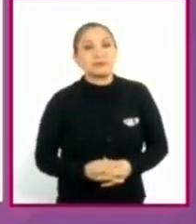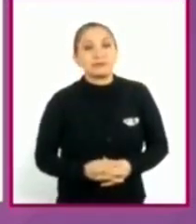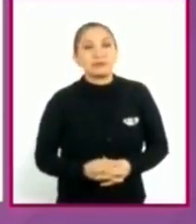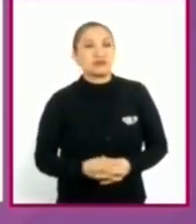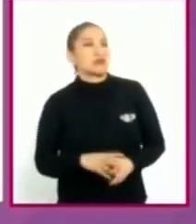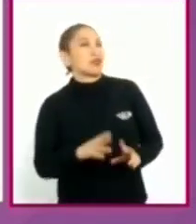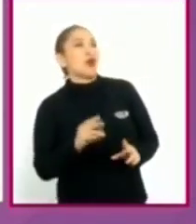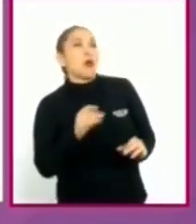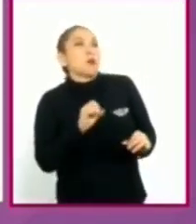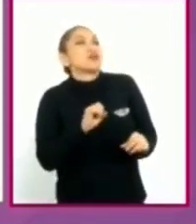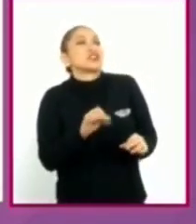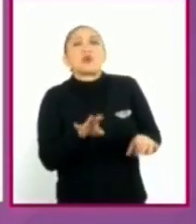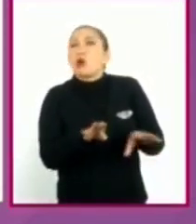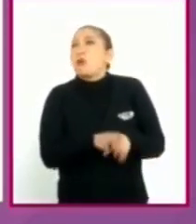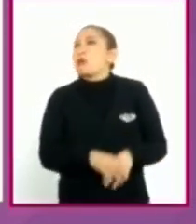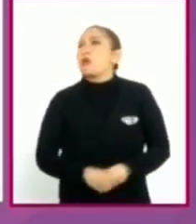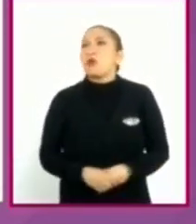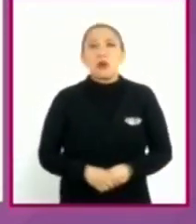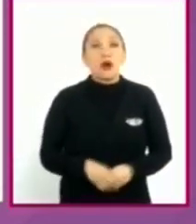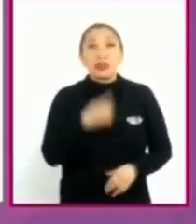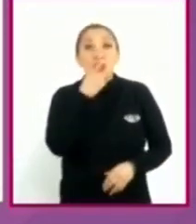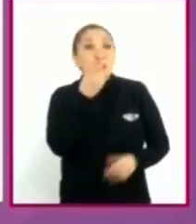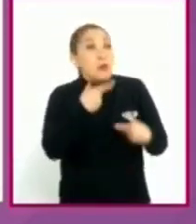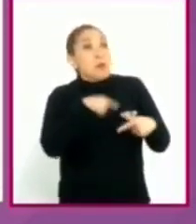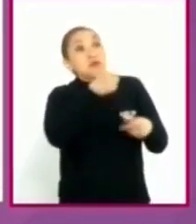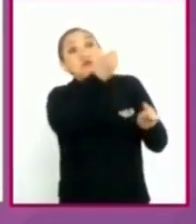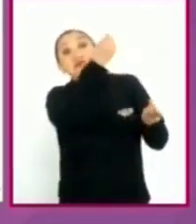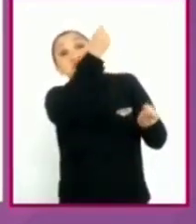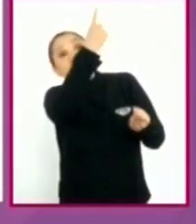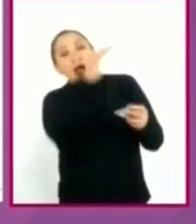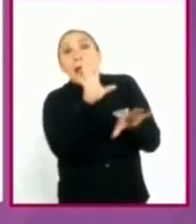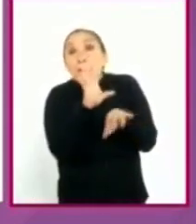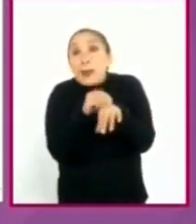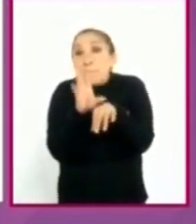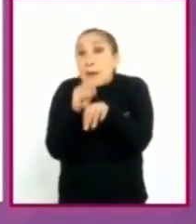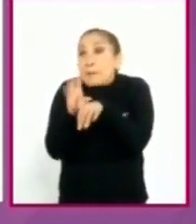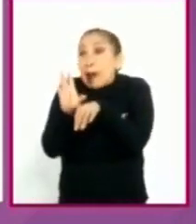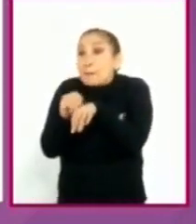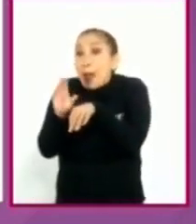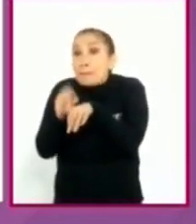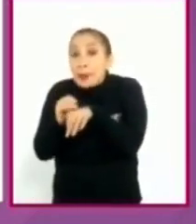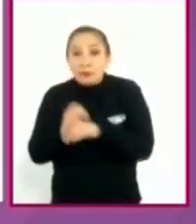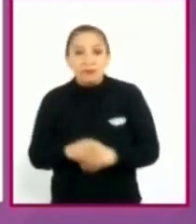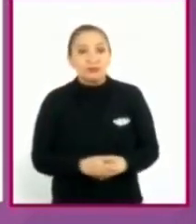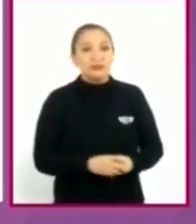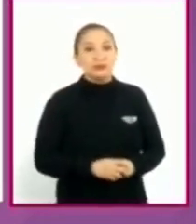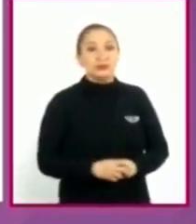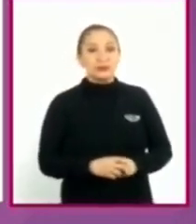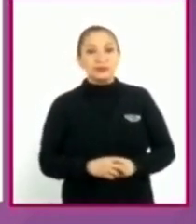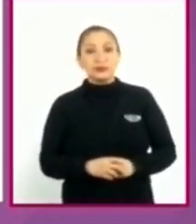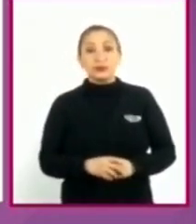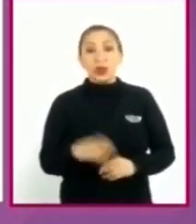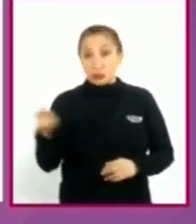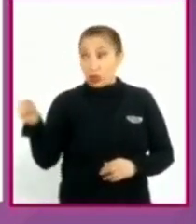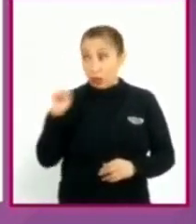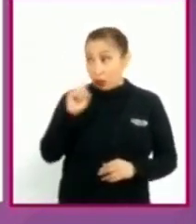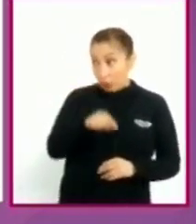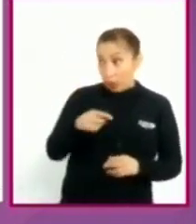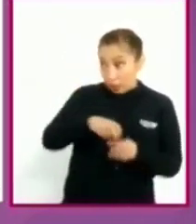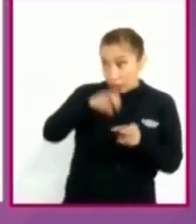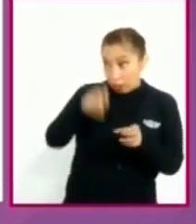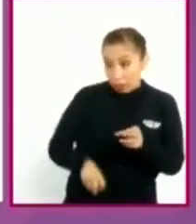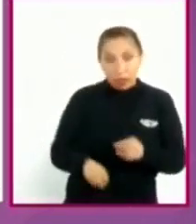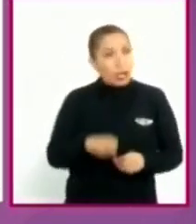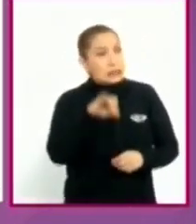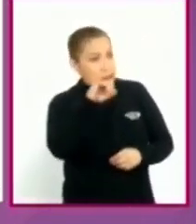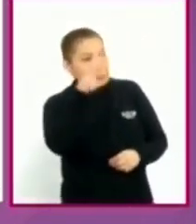sí, pero ¿cómo?, dijo alguien. Con permisito, con permisito. ¿Va usted a bajar?